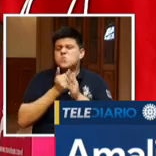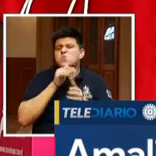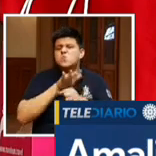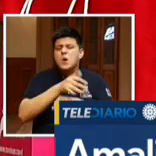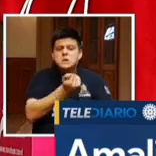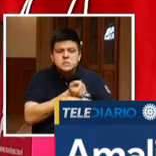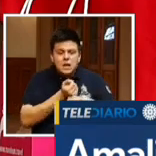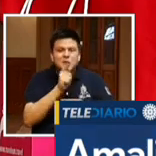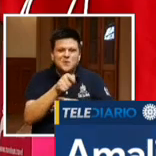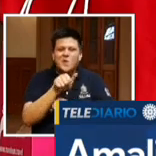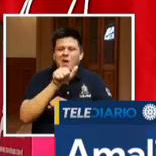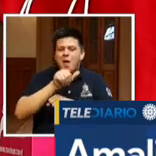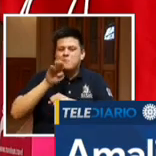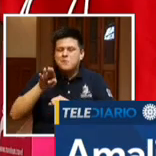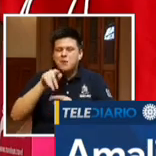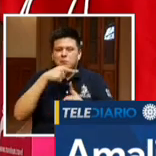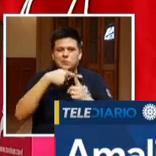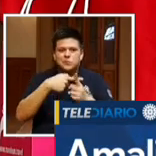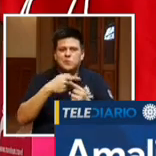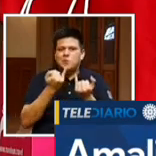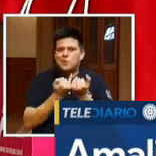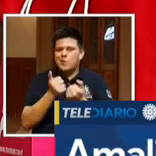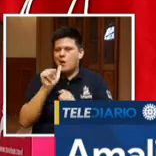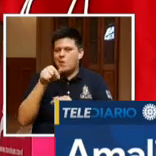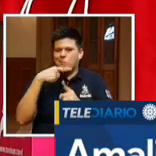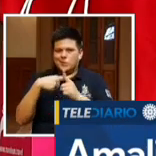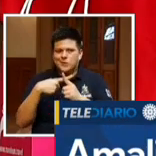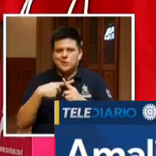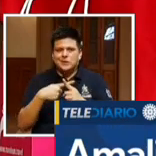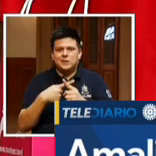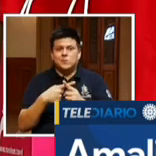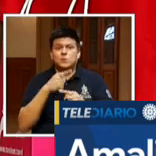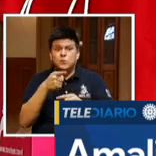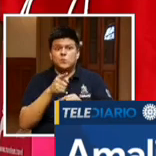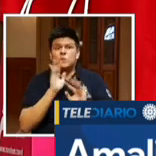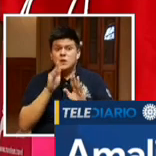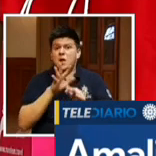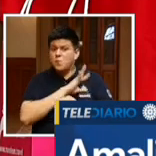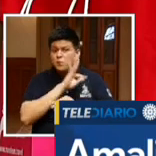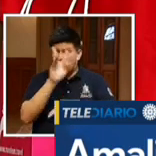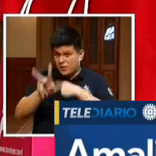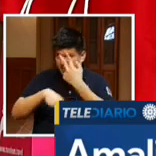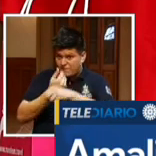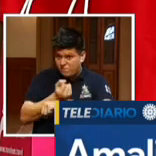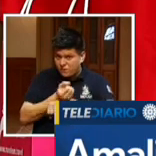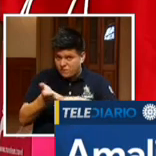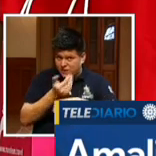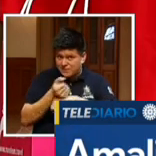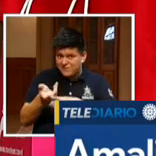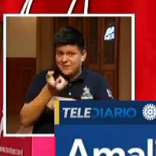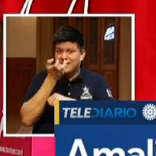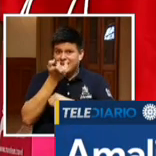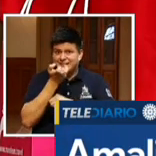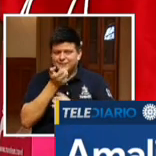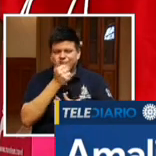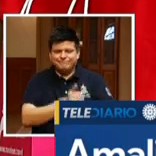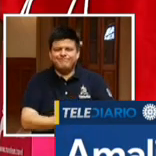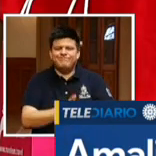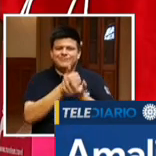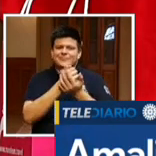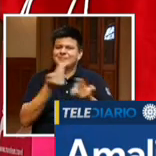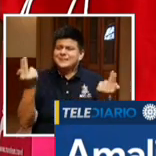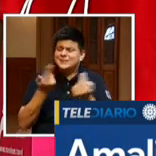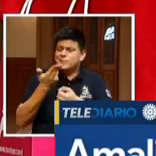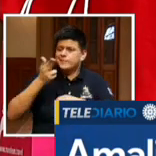favor acude a donar porque en los hospitales hay pacientes que lo están requiriendo y puede ser lo que determine